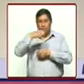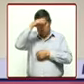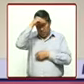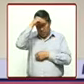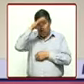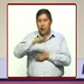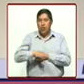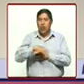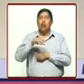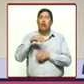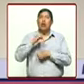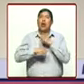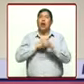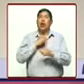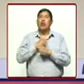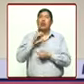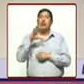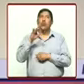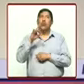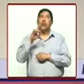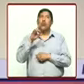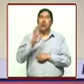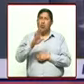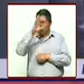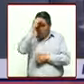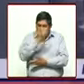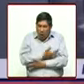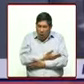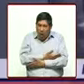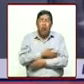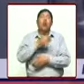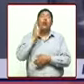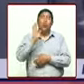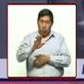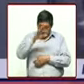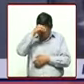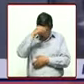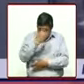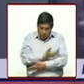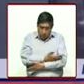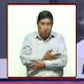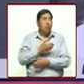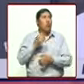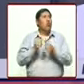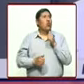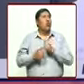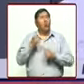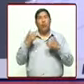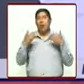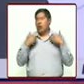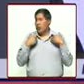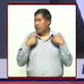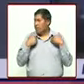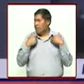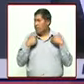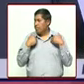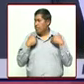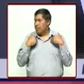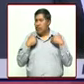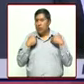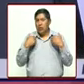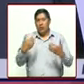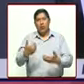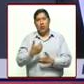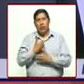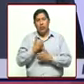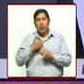menor de 8 años. ¿El menor es su hijo? Es su hijo, a la cual lo tiene el